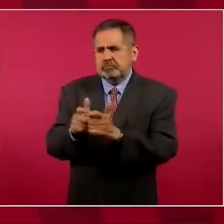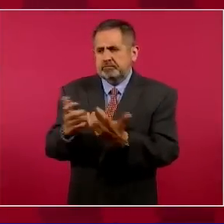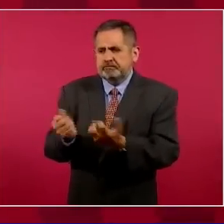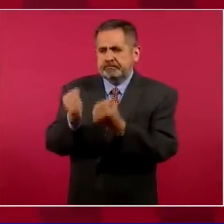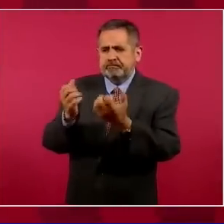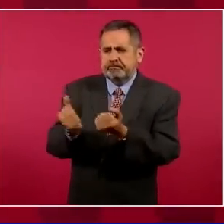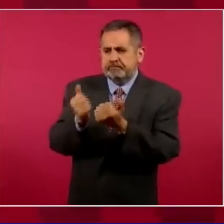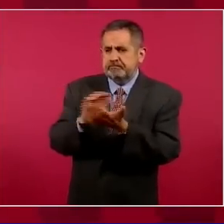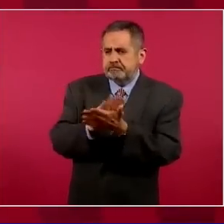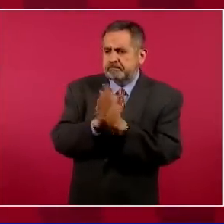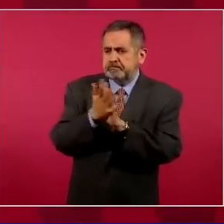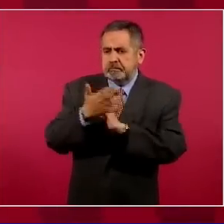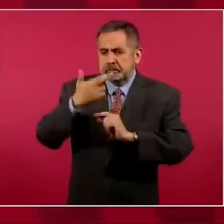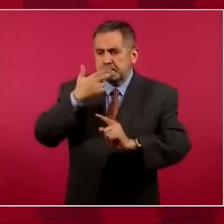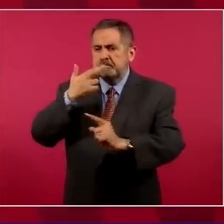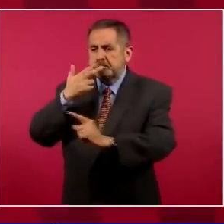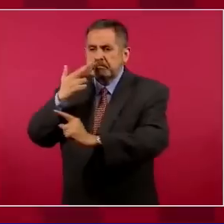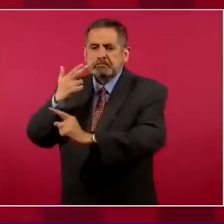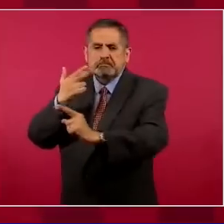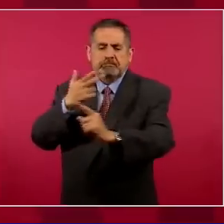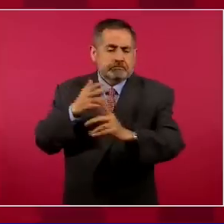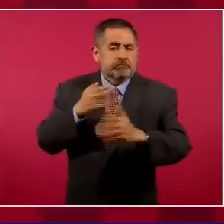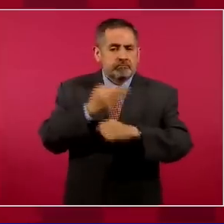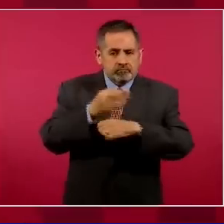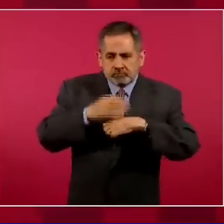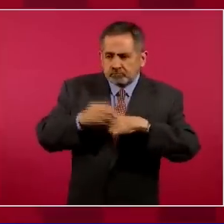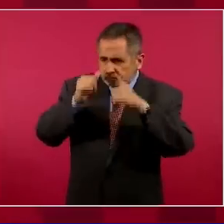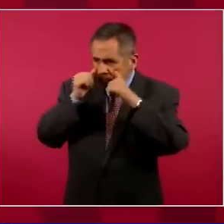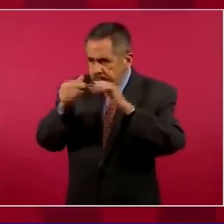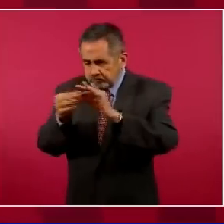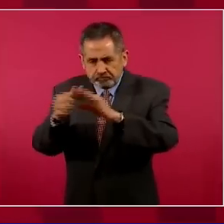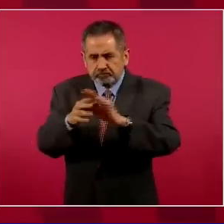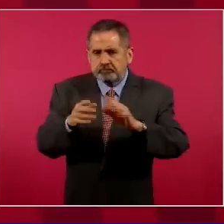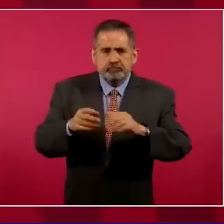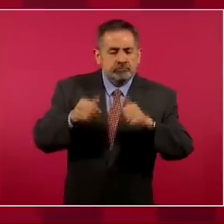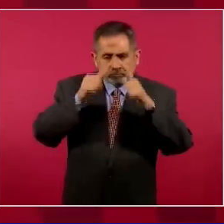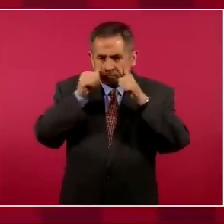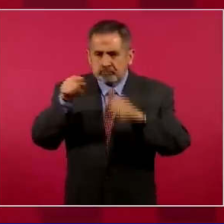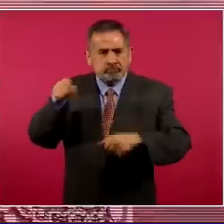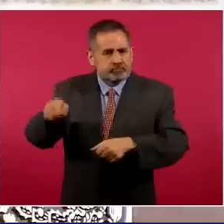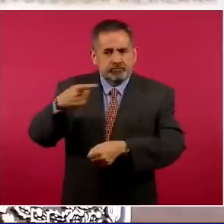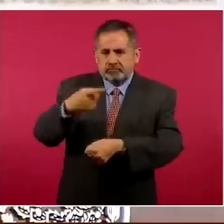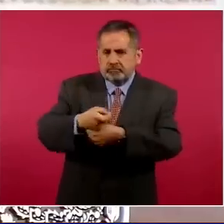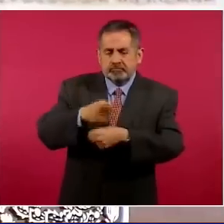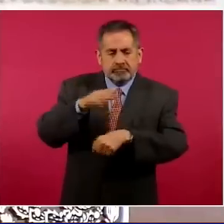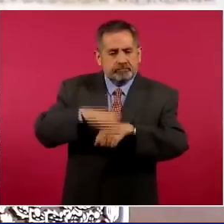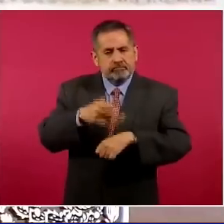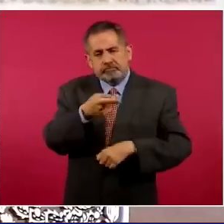Estamos atendiendo a todos, escuchando a todos, pero se le da preferencia a los pobres.